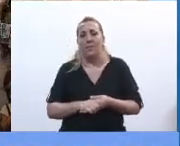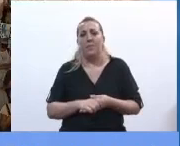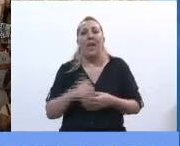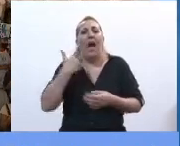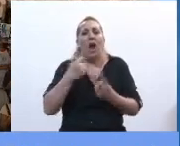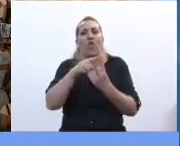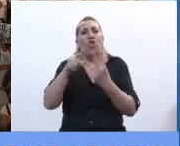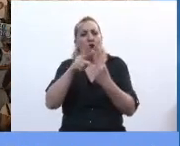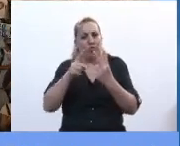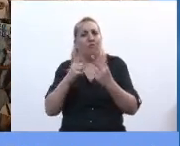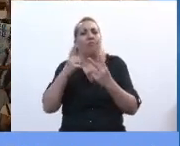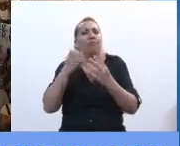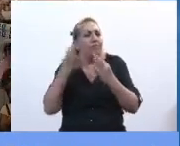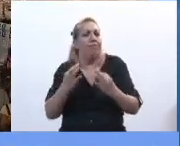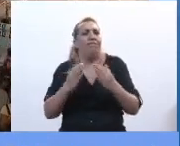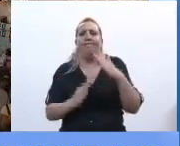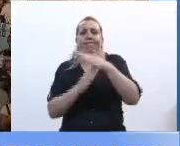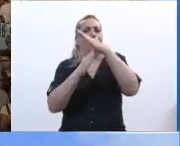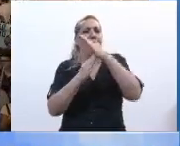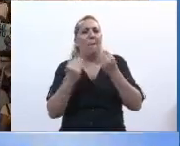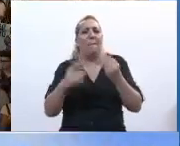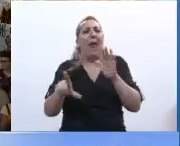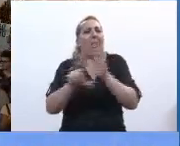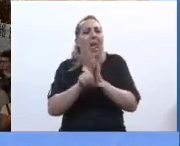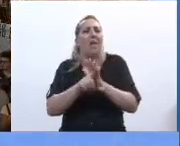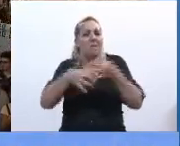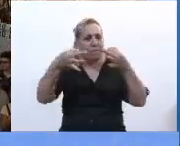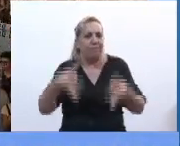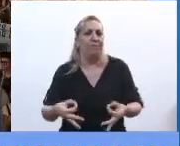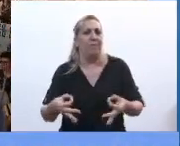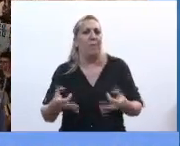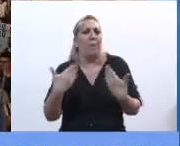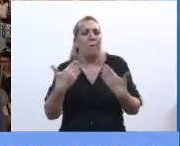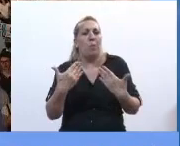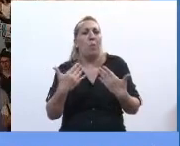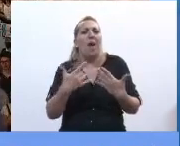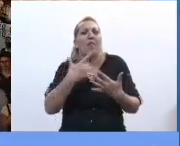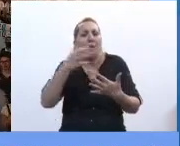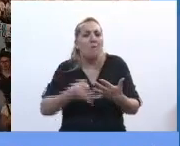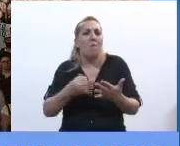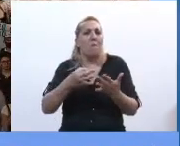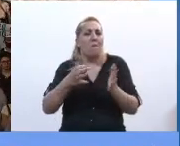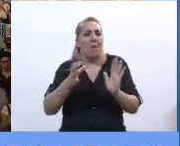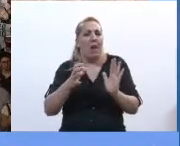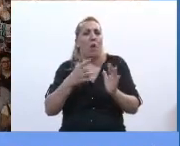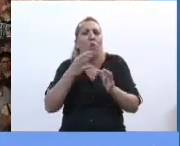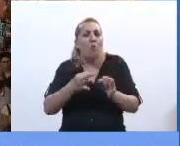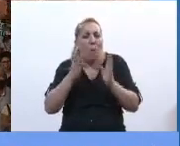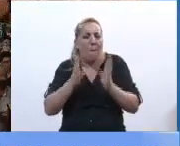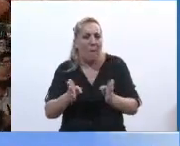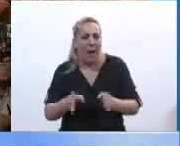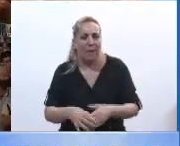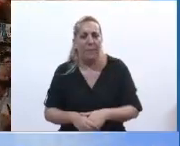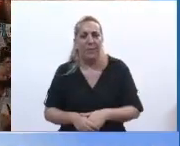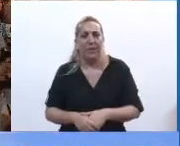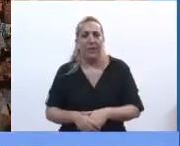centrales para que sea una ley que funcione que se pueda aplicar y que cumpla con su objetivo